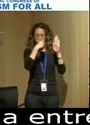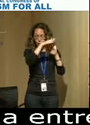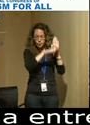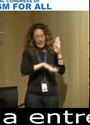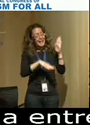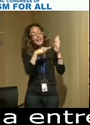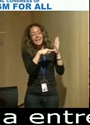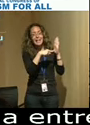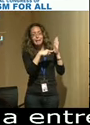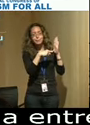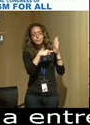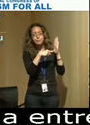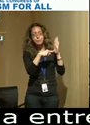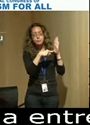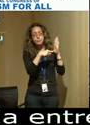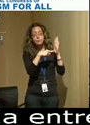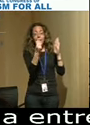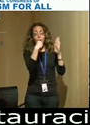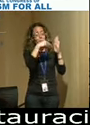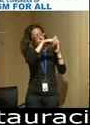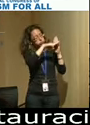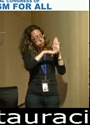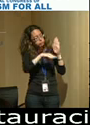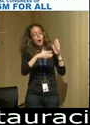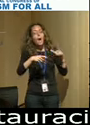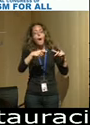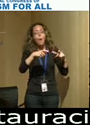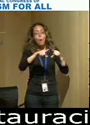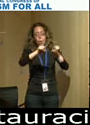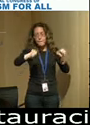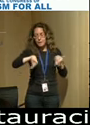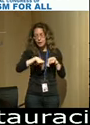que aparezcan los ingredientes principales en los platos, o que aparezcan pictogramas